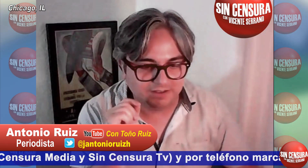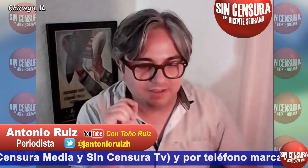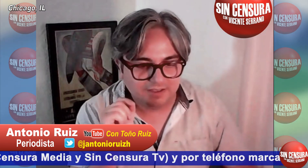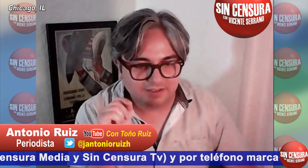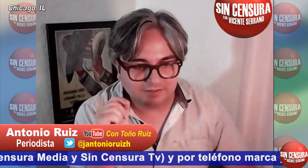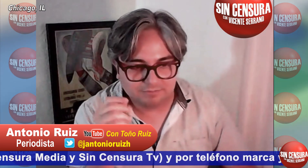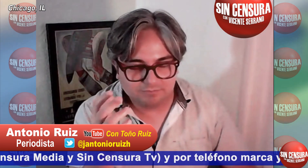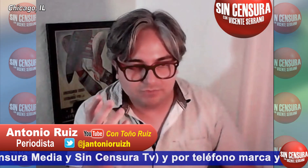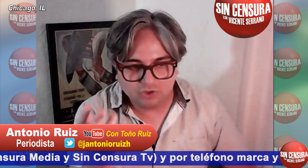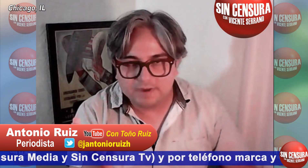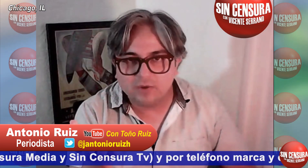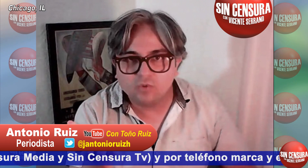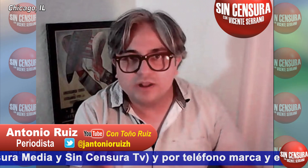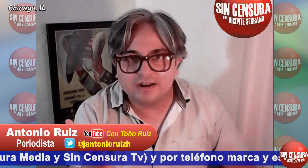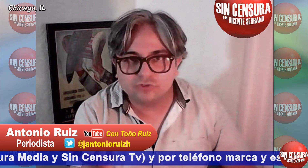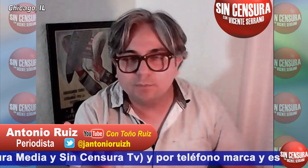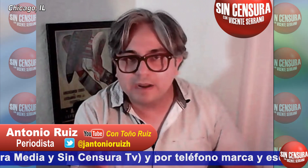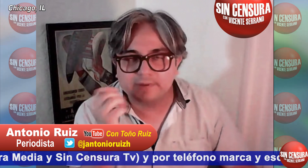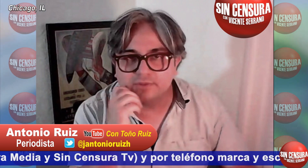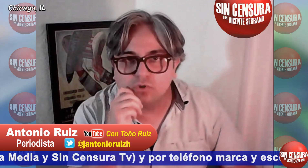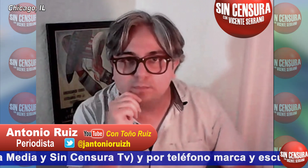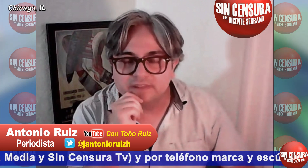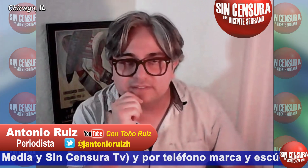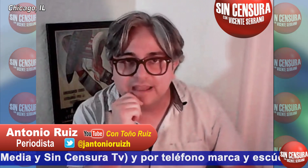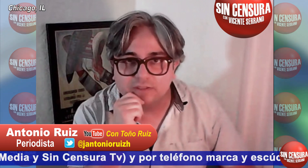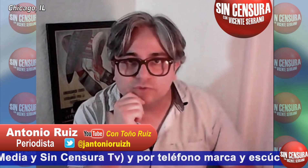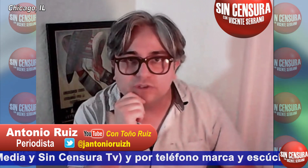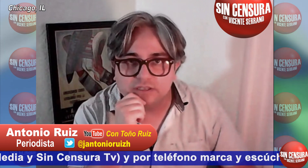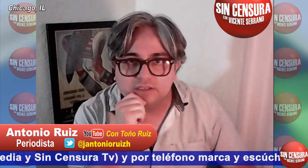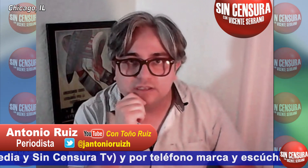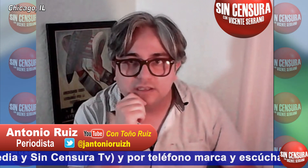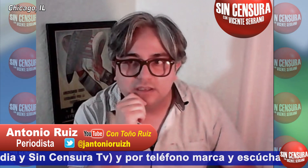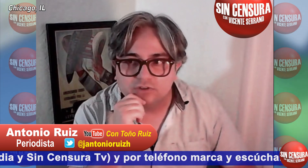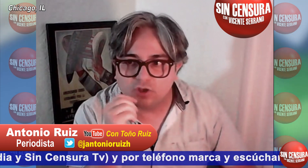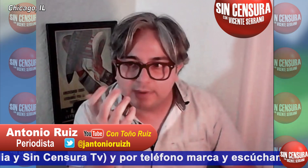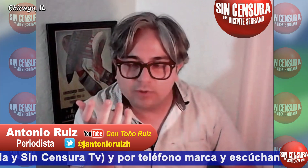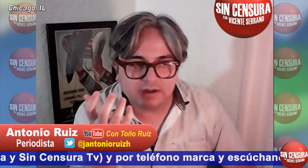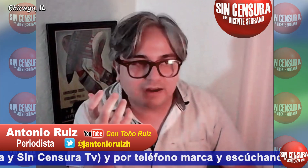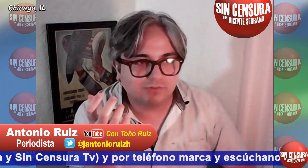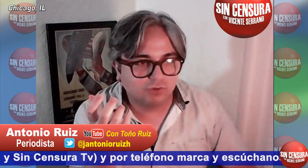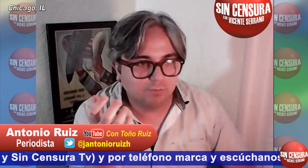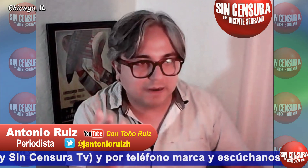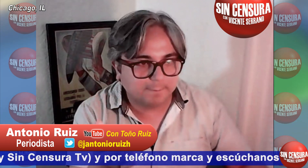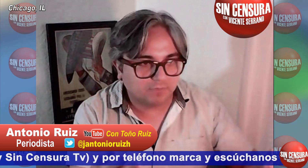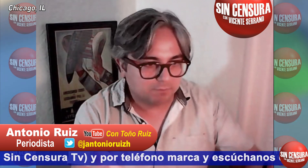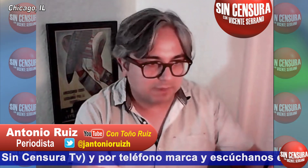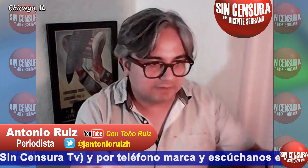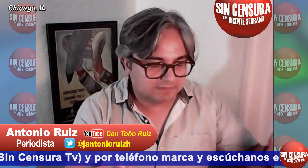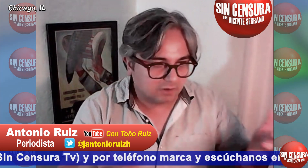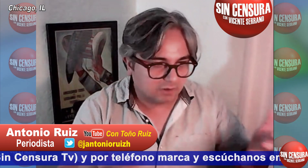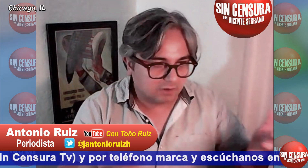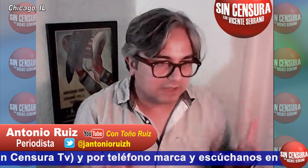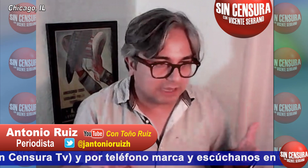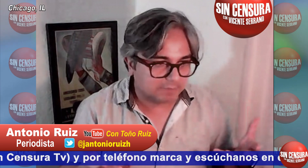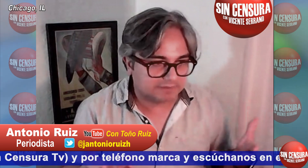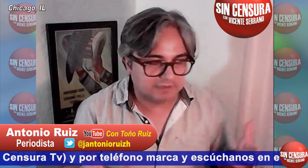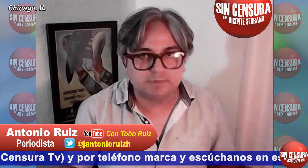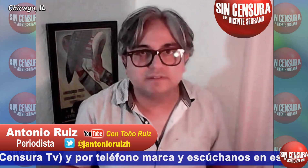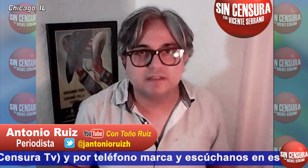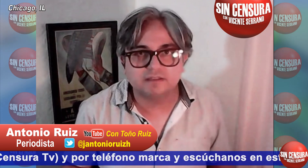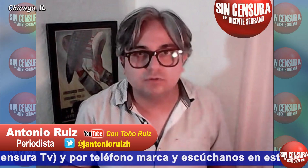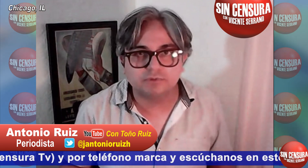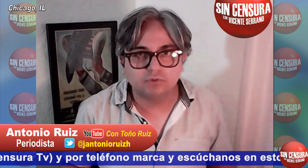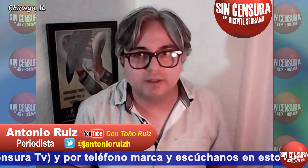aceptaban. No habría alguna razón para pedir un golpe de Estado, ¿sí? No habría alguna razón para poner un pastel como con la cabeza